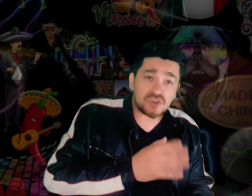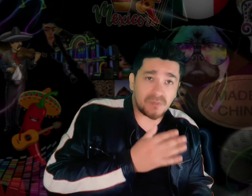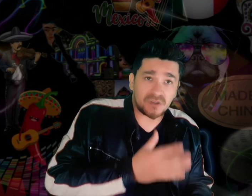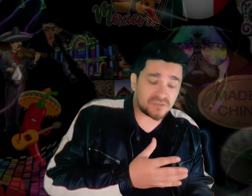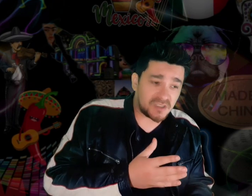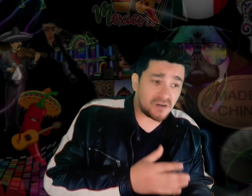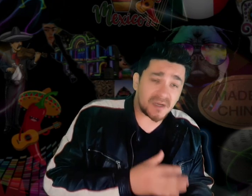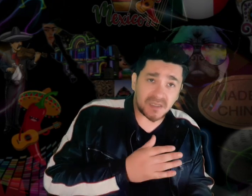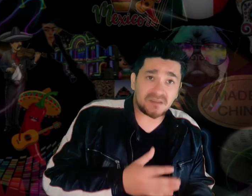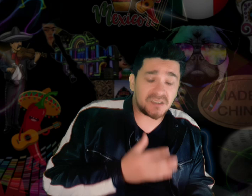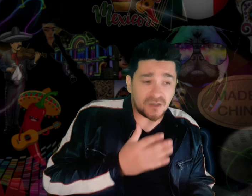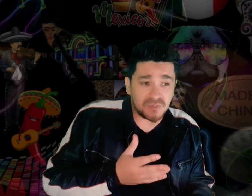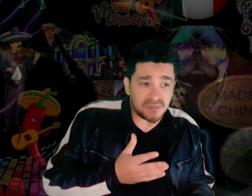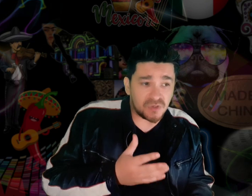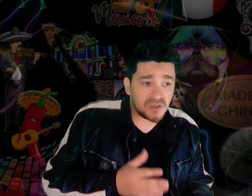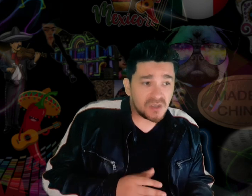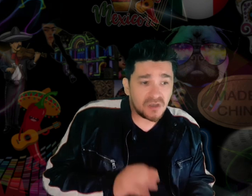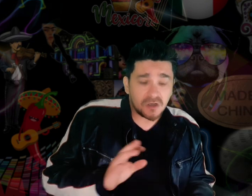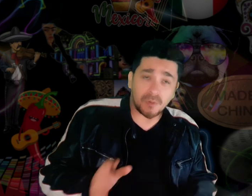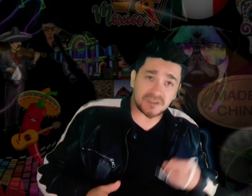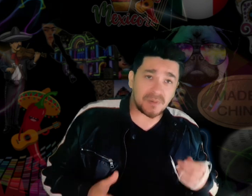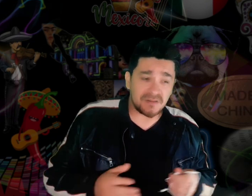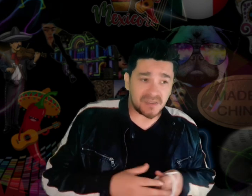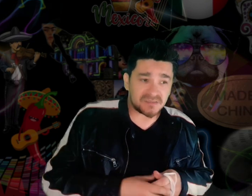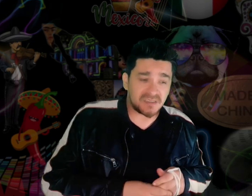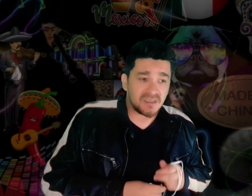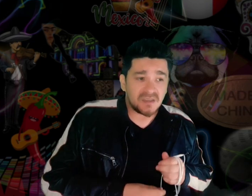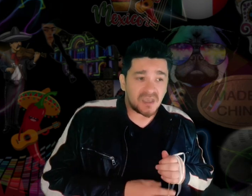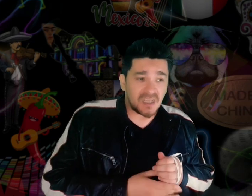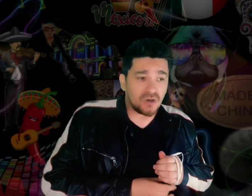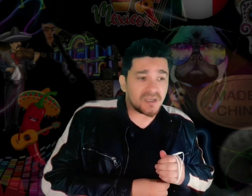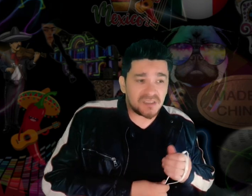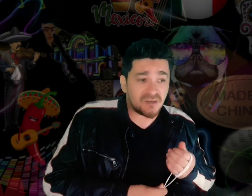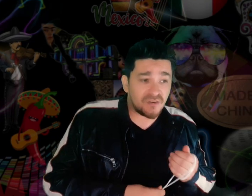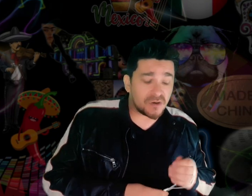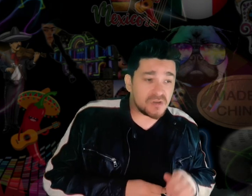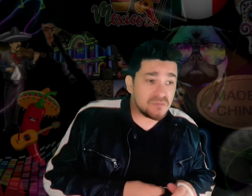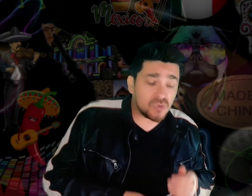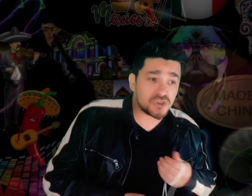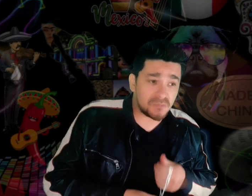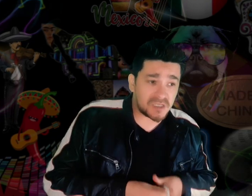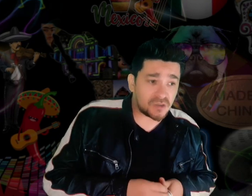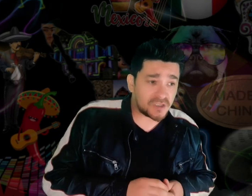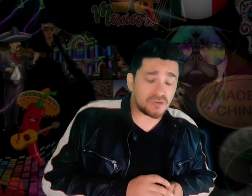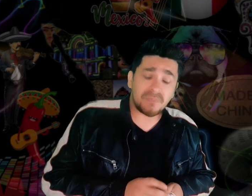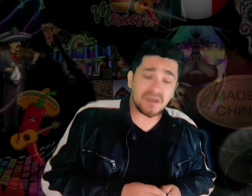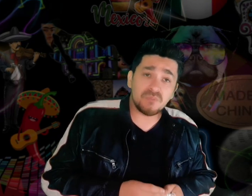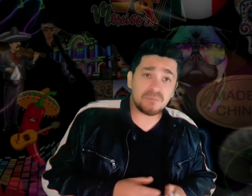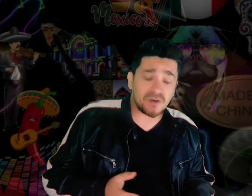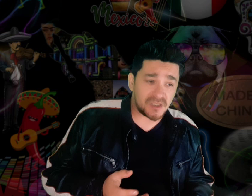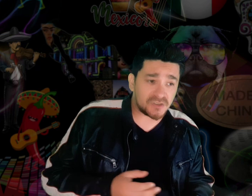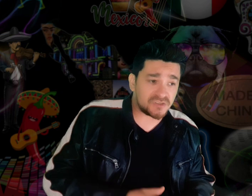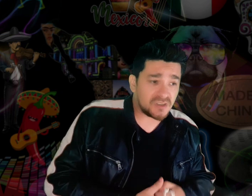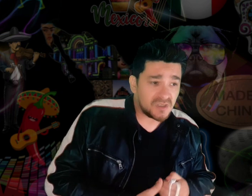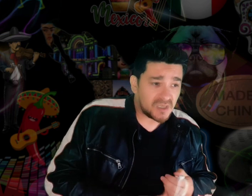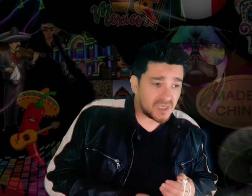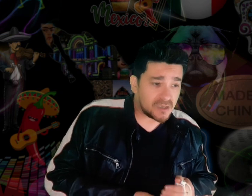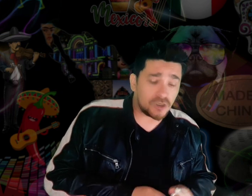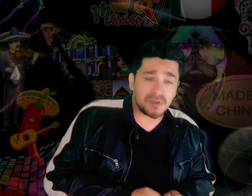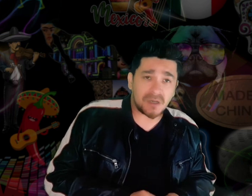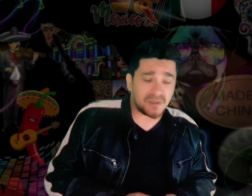dificultades, mucho manoseo, Argentina lo mismo. Como siempre les voy a decir, lo que tiene a favor y mucho México, que es un país muy